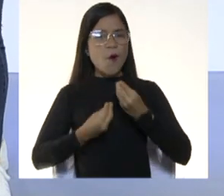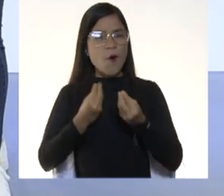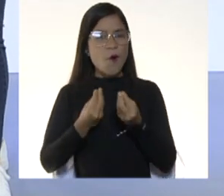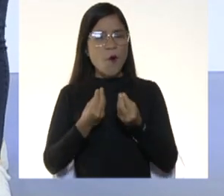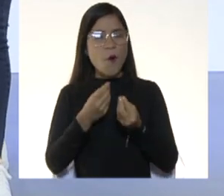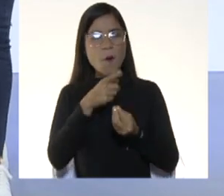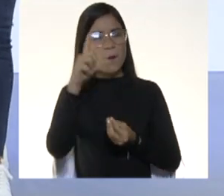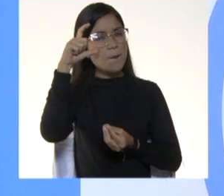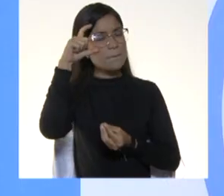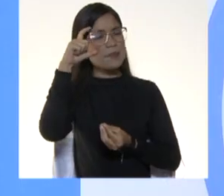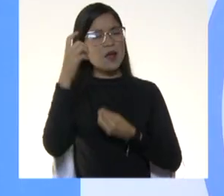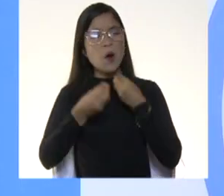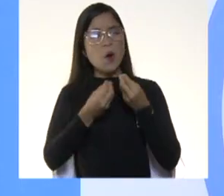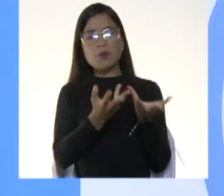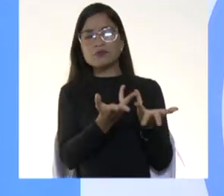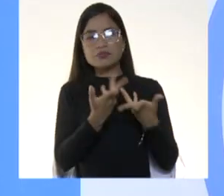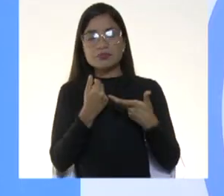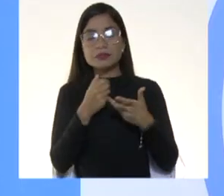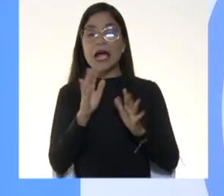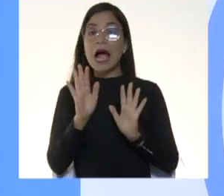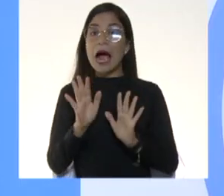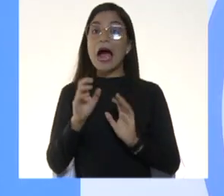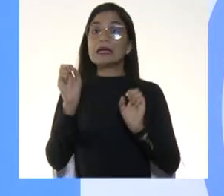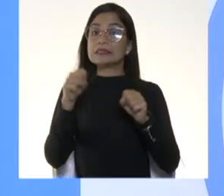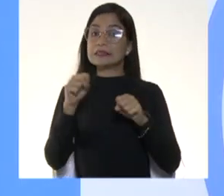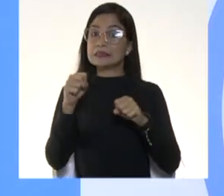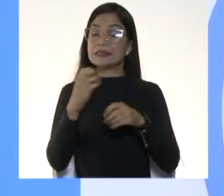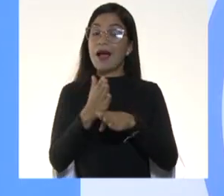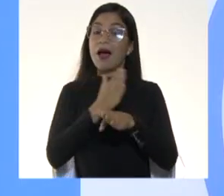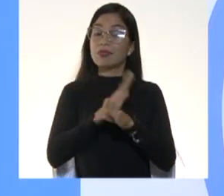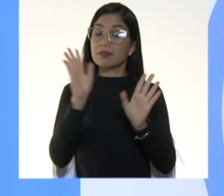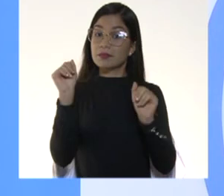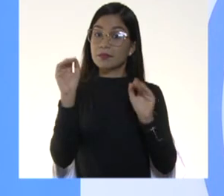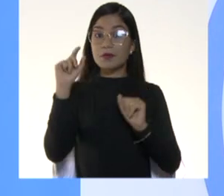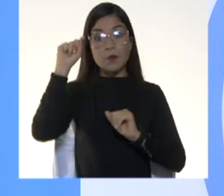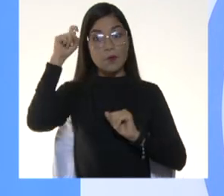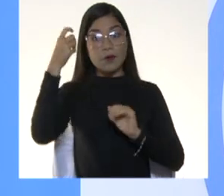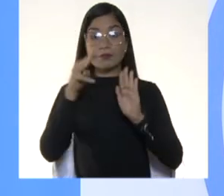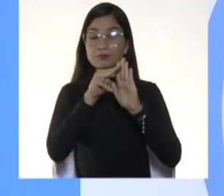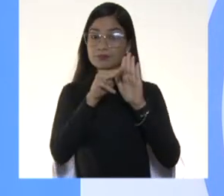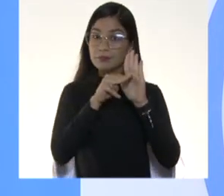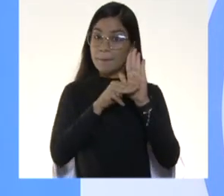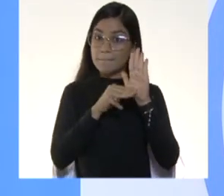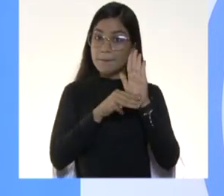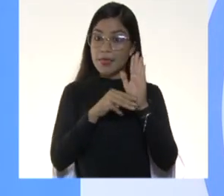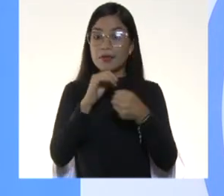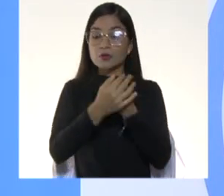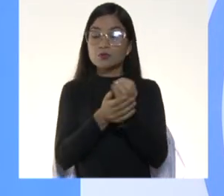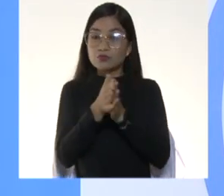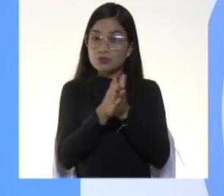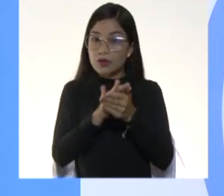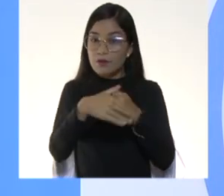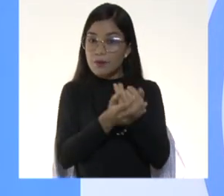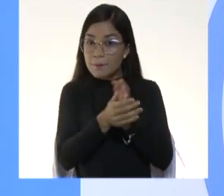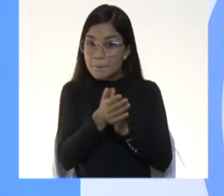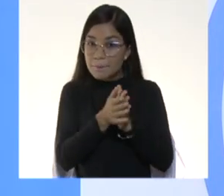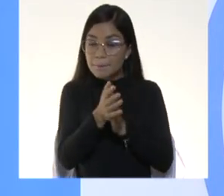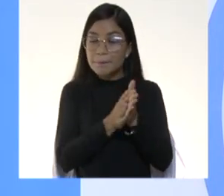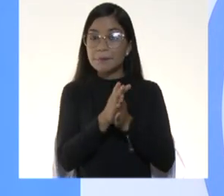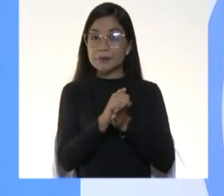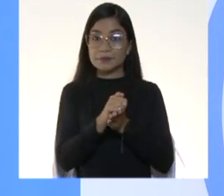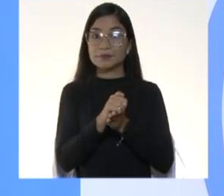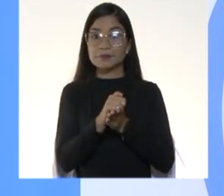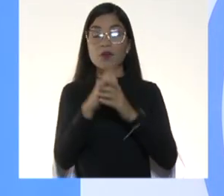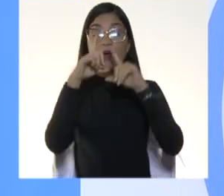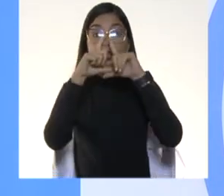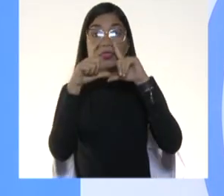¿Cómo nos cuidamos? Claro que sí, no podemos despedirnos sin antes recordarles allá en casita que debemos lavar frecuentemente nuestras manos con agua y